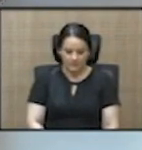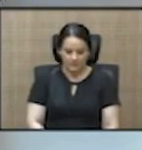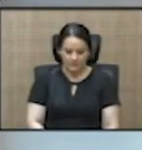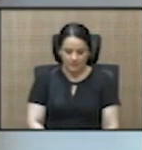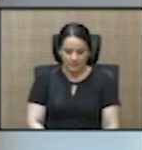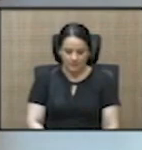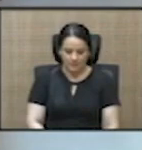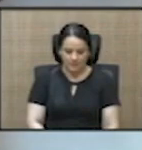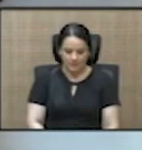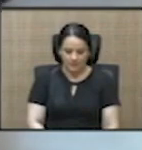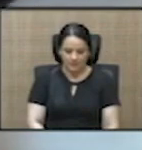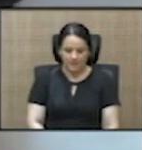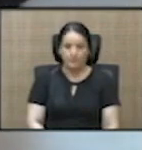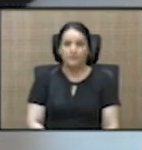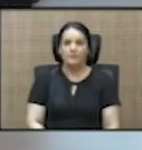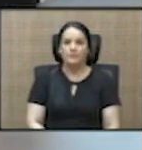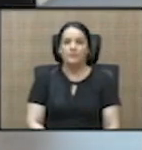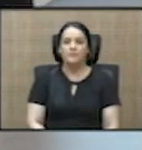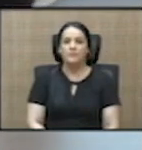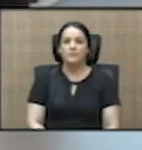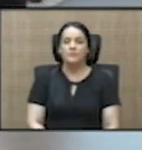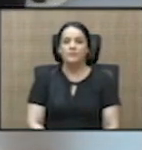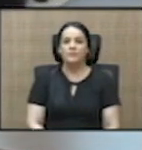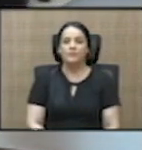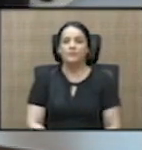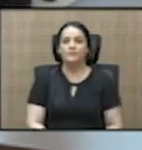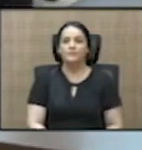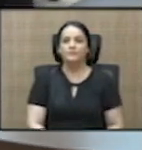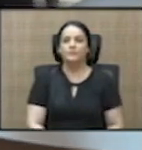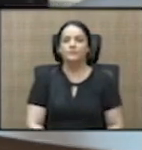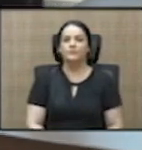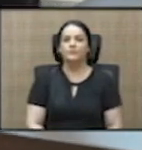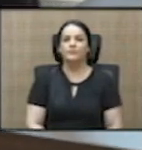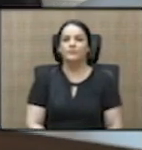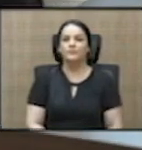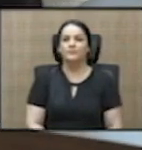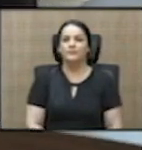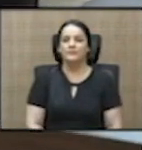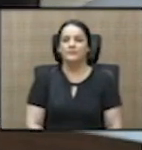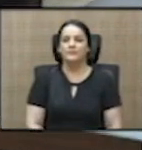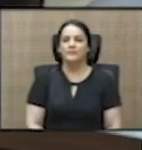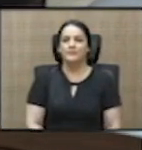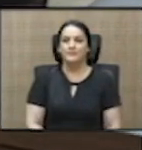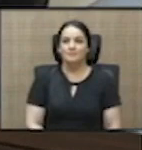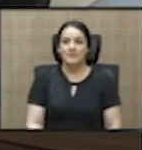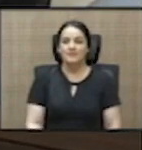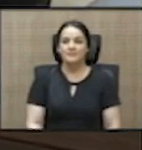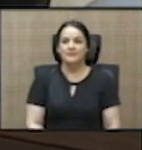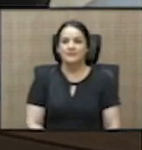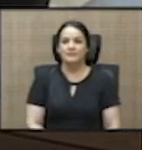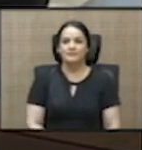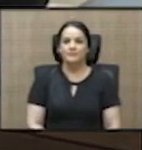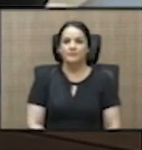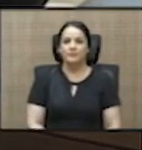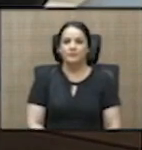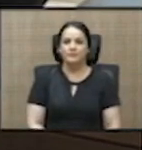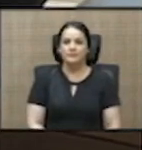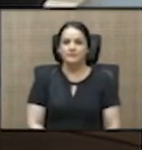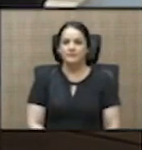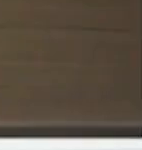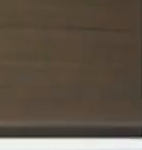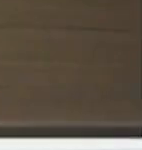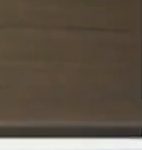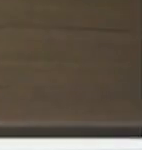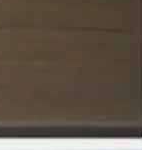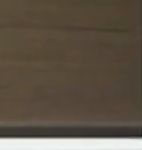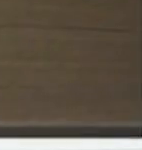tener altos indicadores de salud. Yo creo que la respuesta se puede reducir no solamente en términos de un liderazgo, sino de